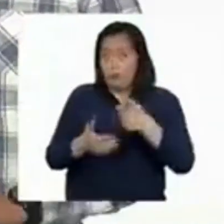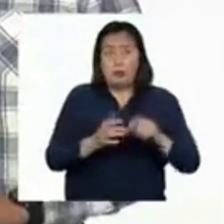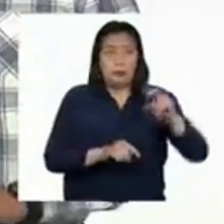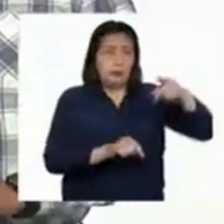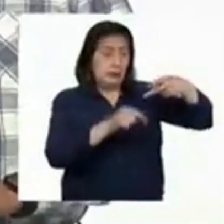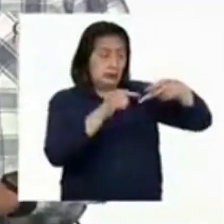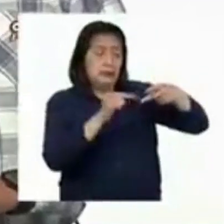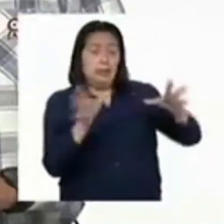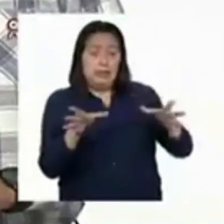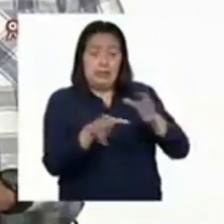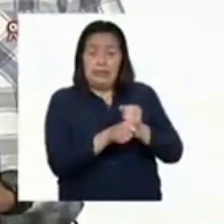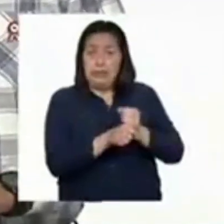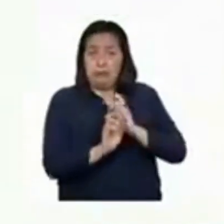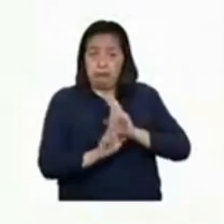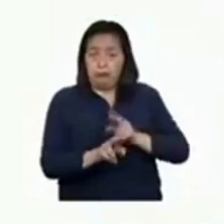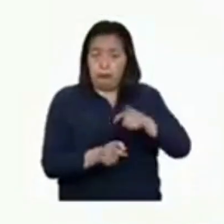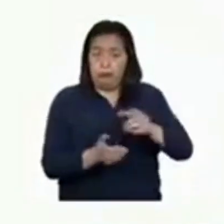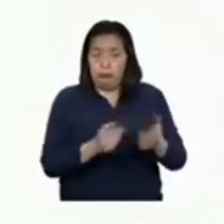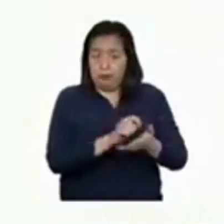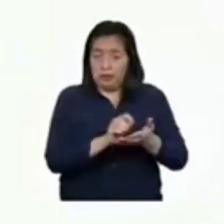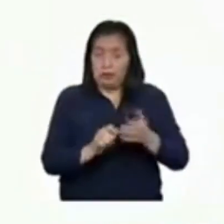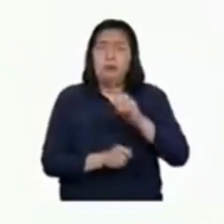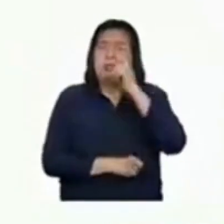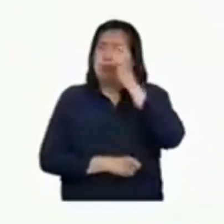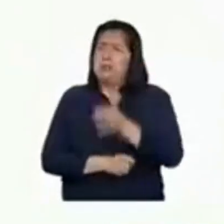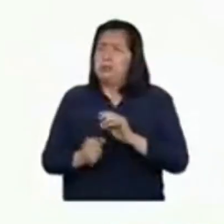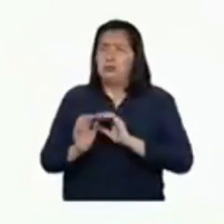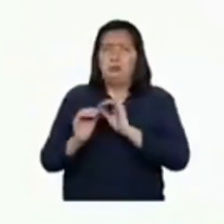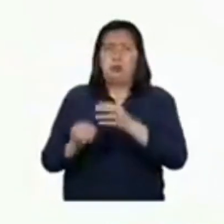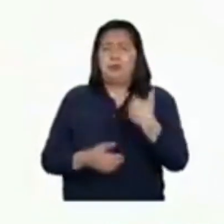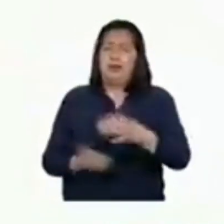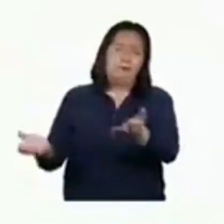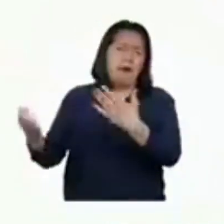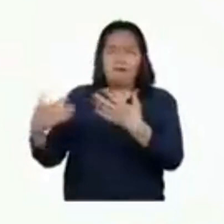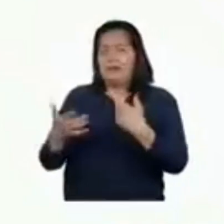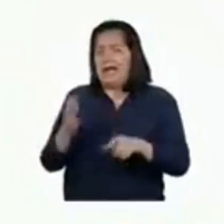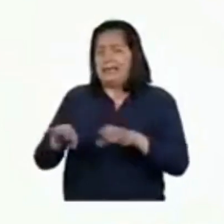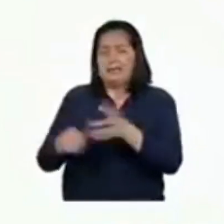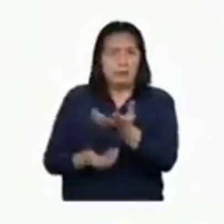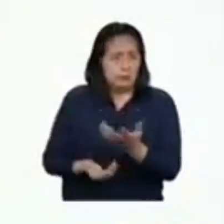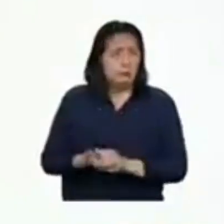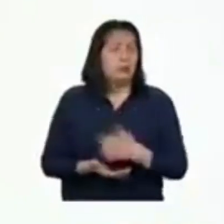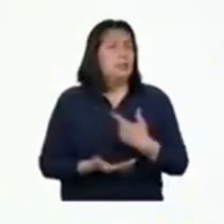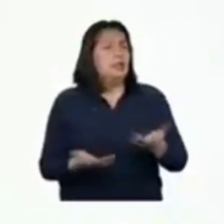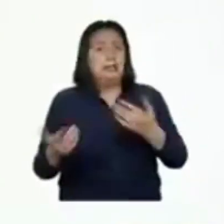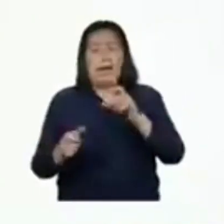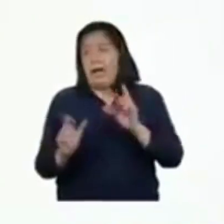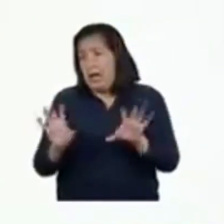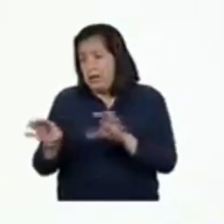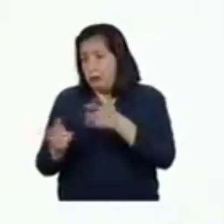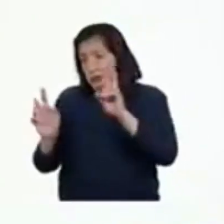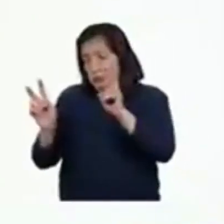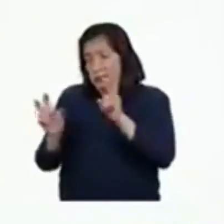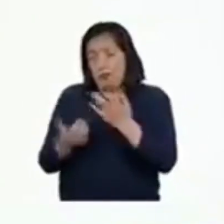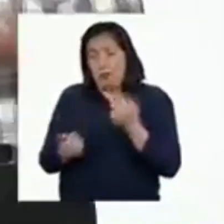en la conclusión de un texto argumentativo? Creo que se puede escribir el llamado a la acción, o sea, invitar a hacer algo relacionado